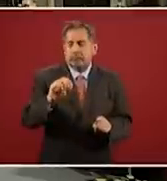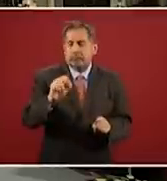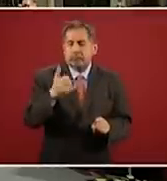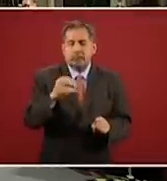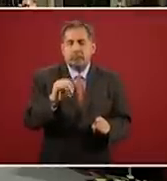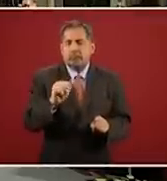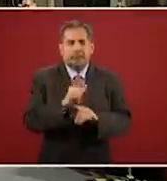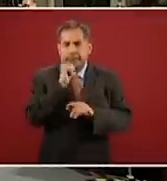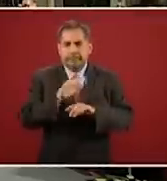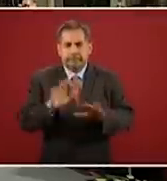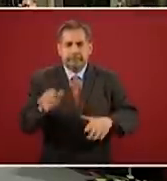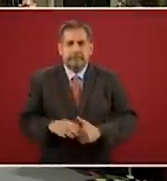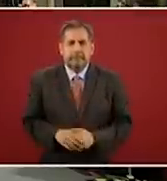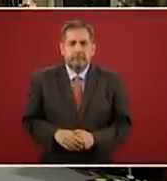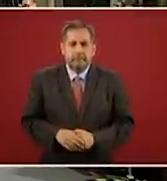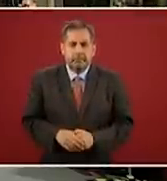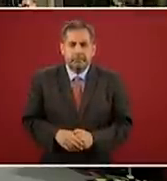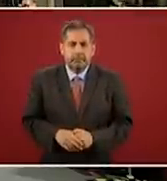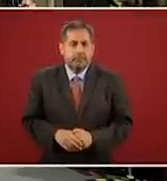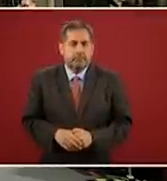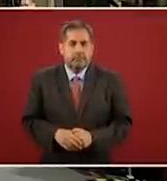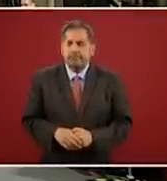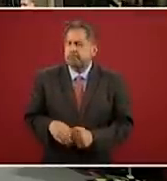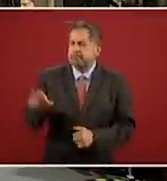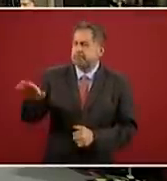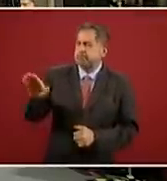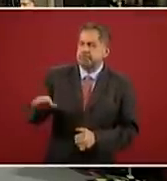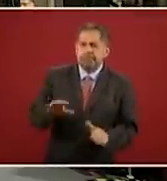Disculpe, de las 868 personas